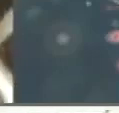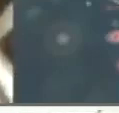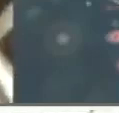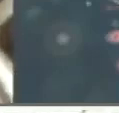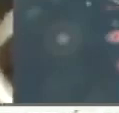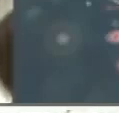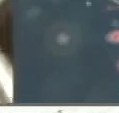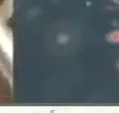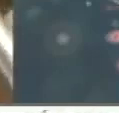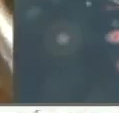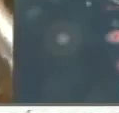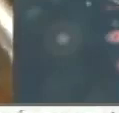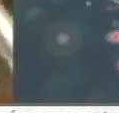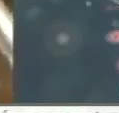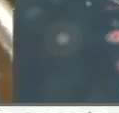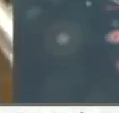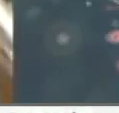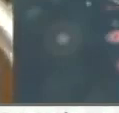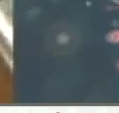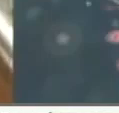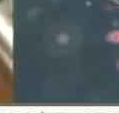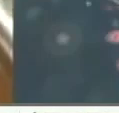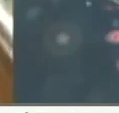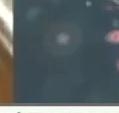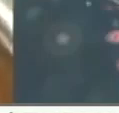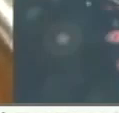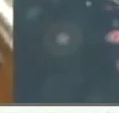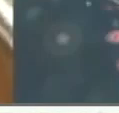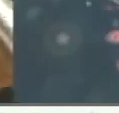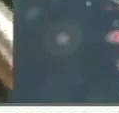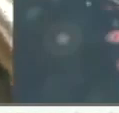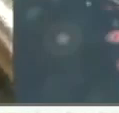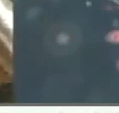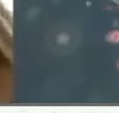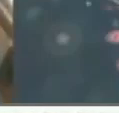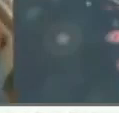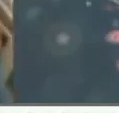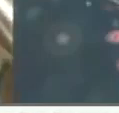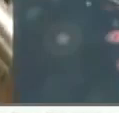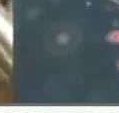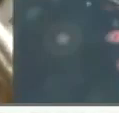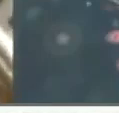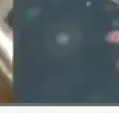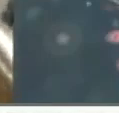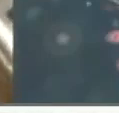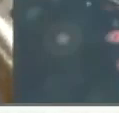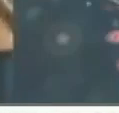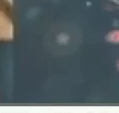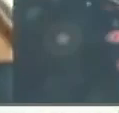El metro de Medellín estaba repleto. La mayoría portaba el tapabocas, pero no guardaban el distanciamiento